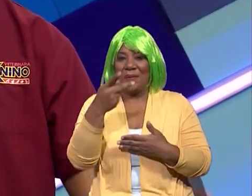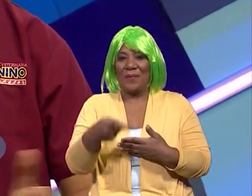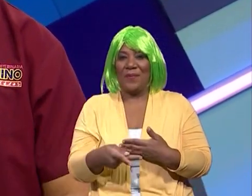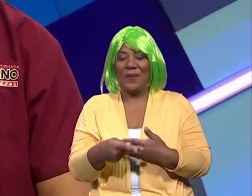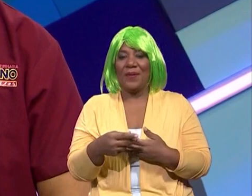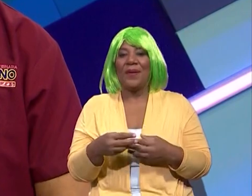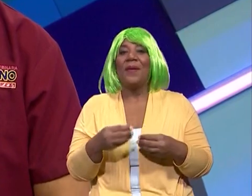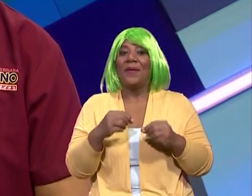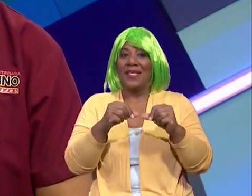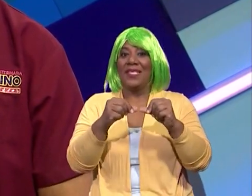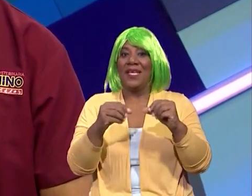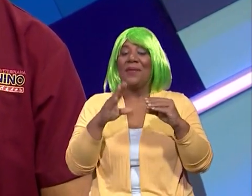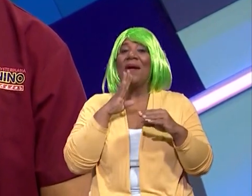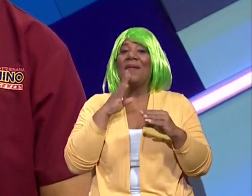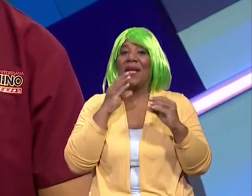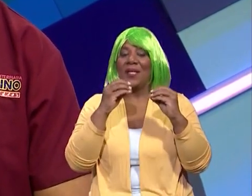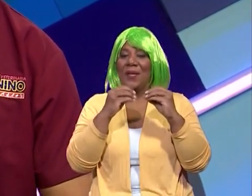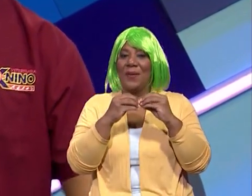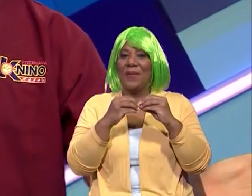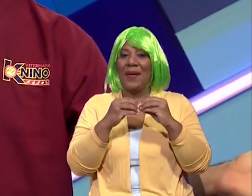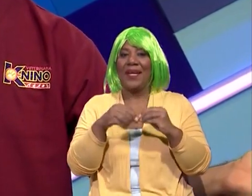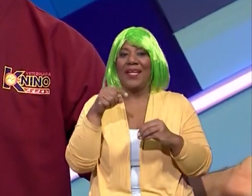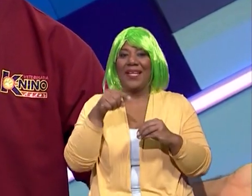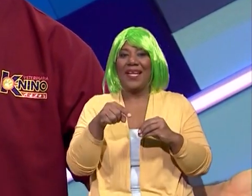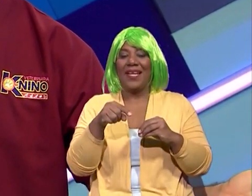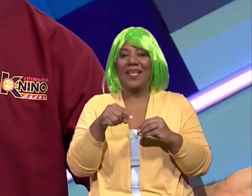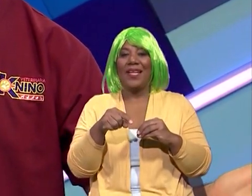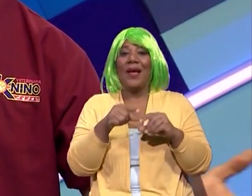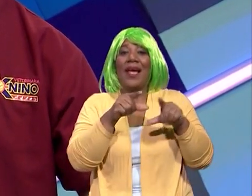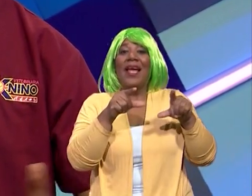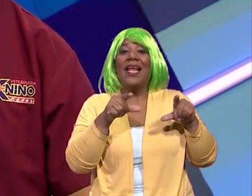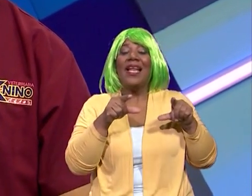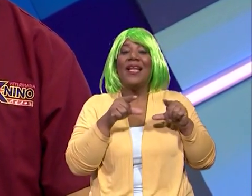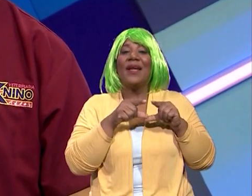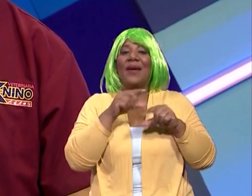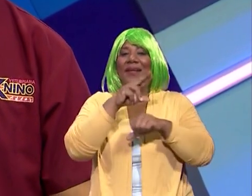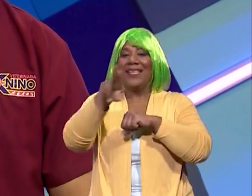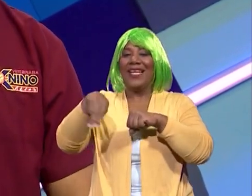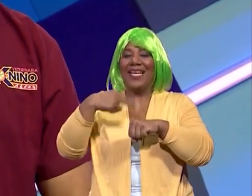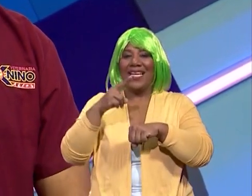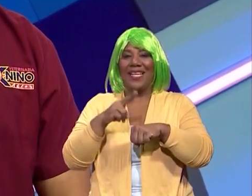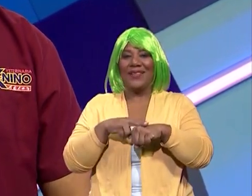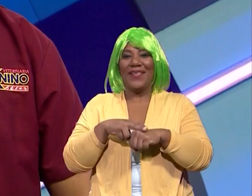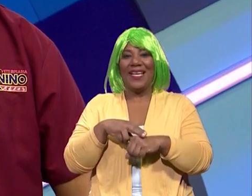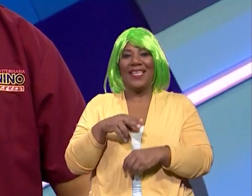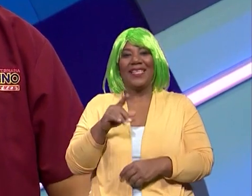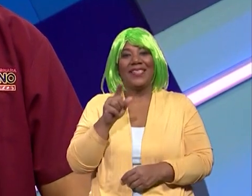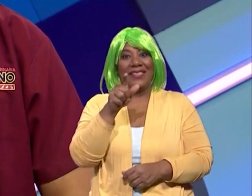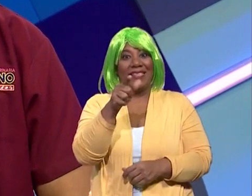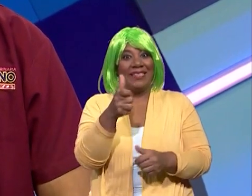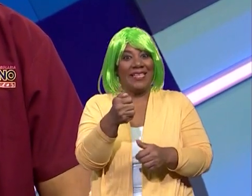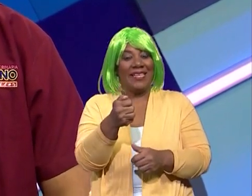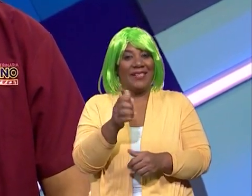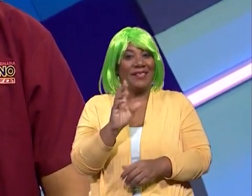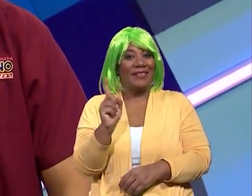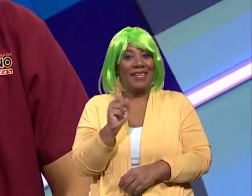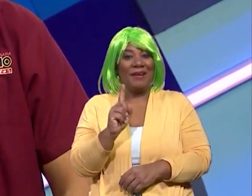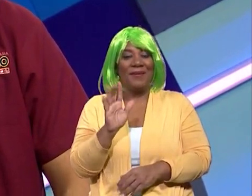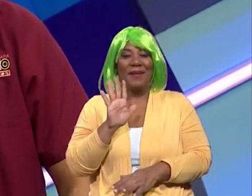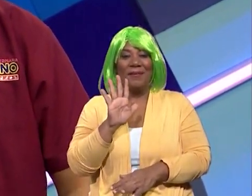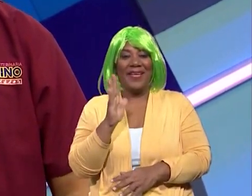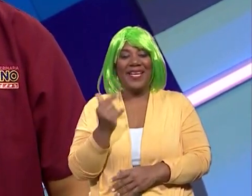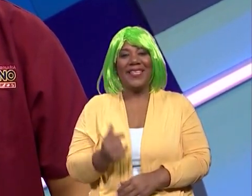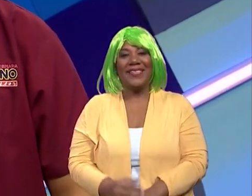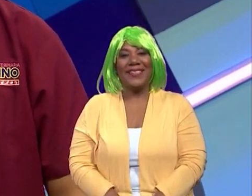para hablar más de lo que es esto, el Rincón de la Naturaleza. No cambien de canal. ¡Chao!